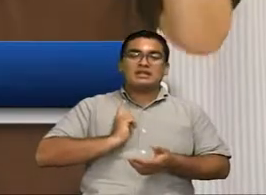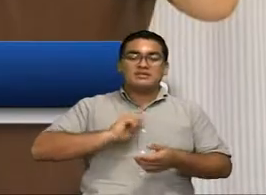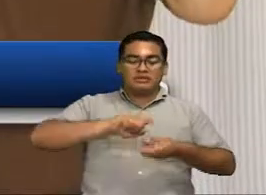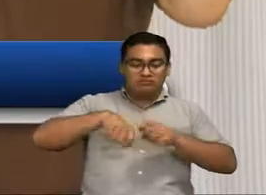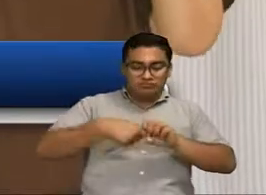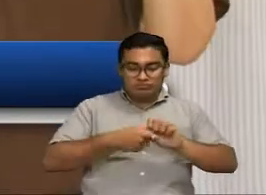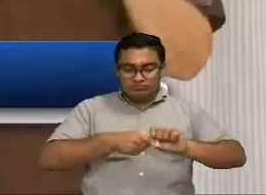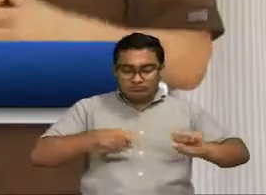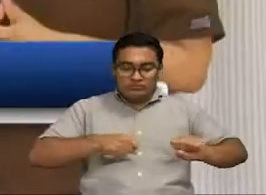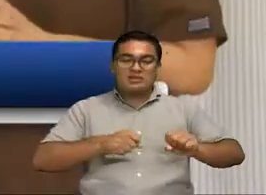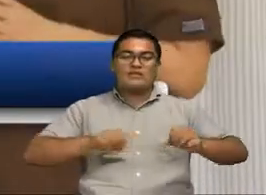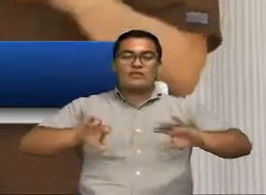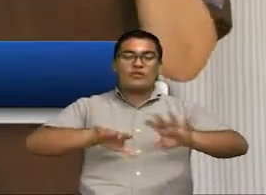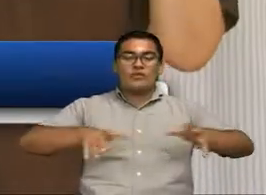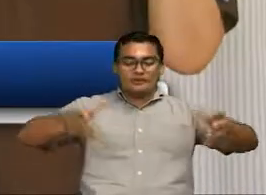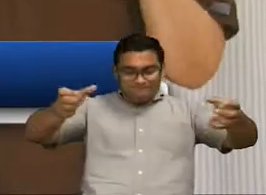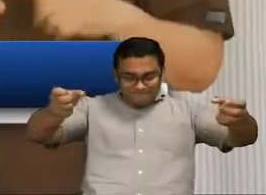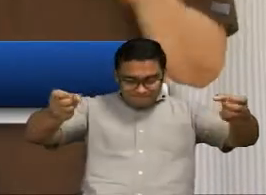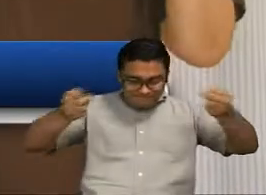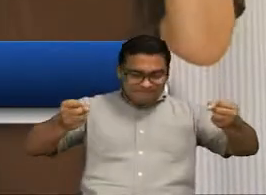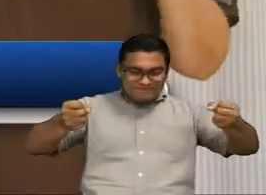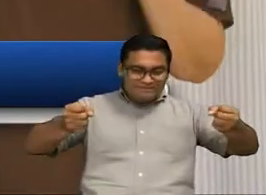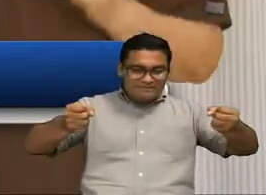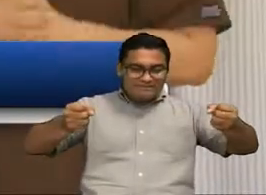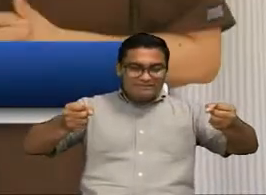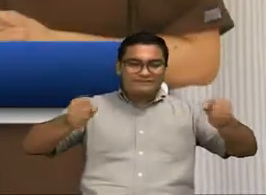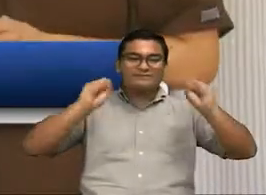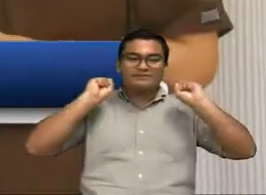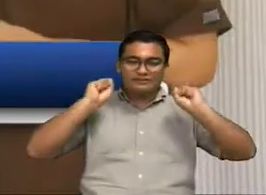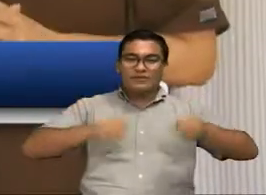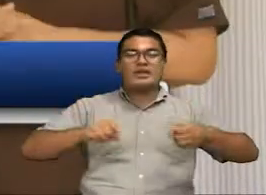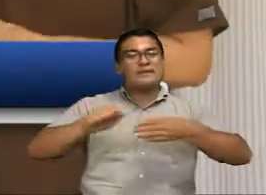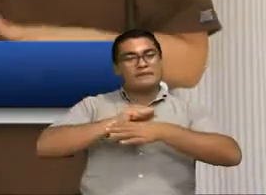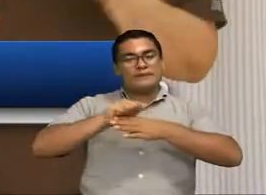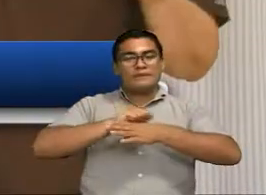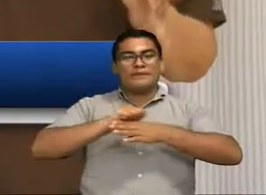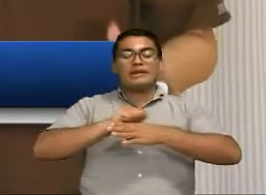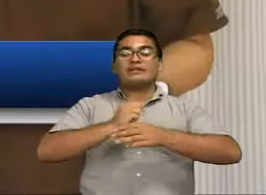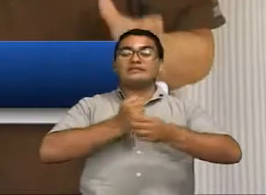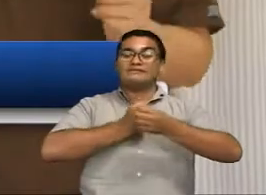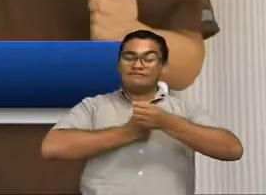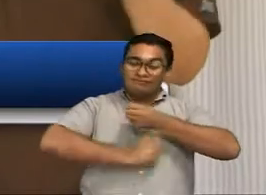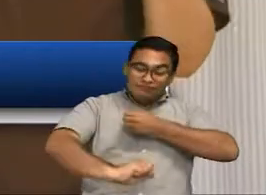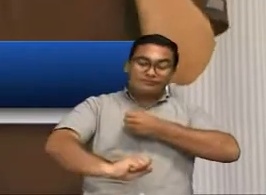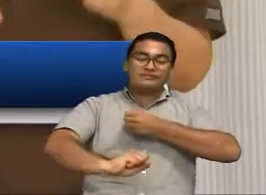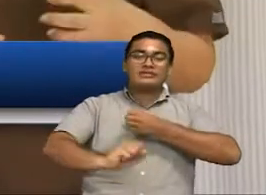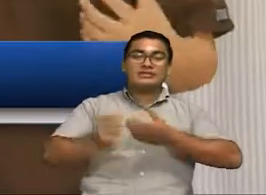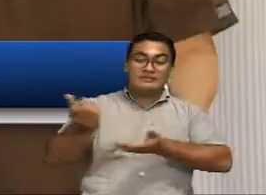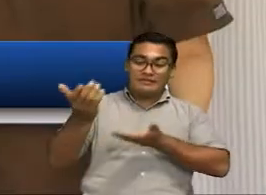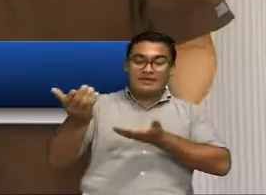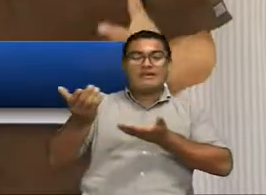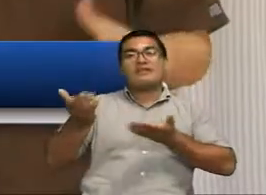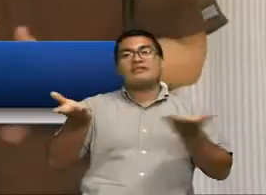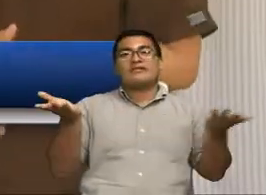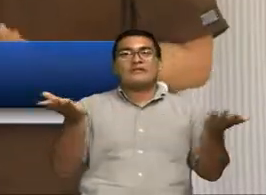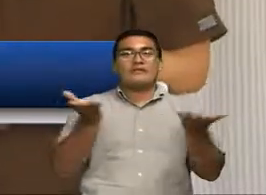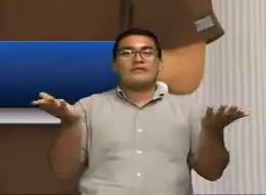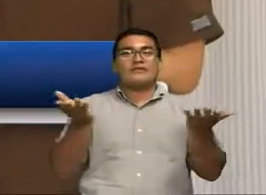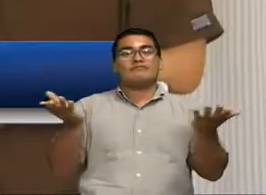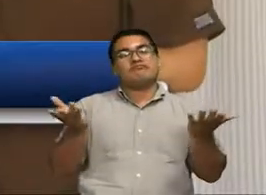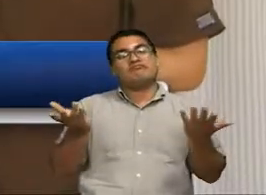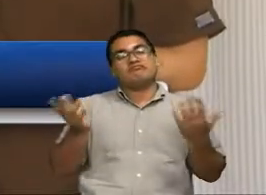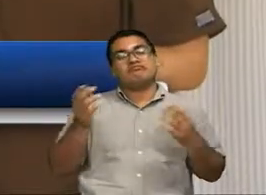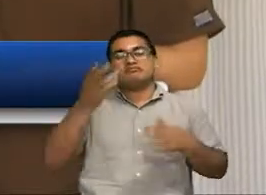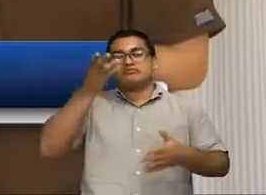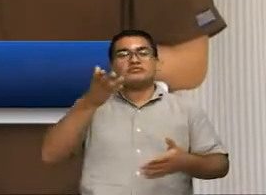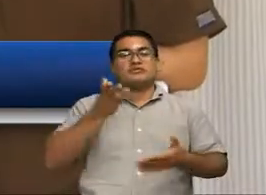de donde ellas se jalan para poder tener su niño en cuclilla o de pie.